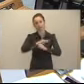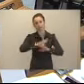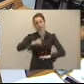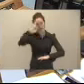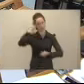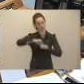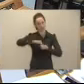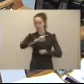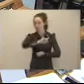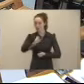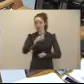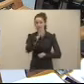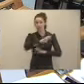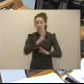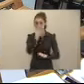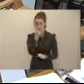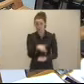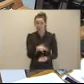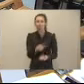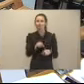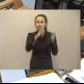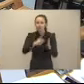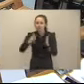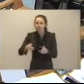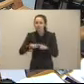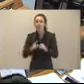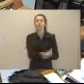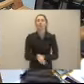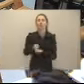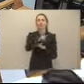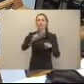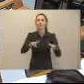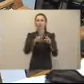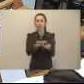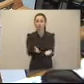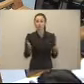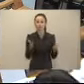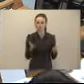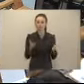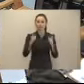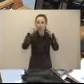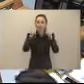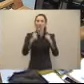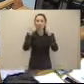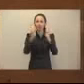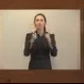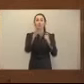de valir para máis ben pouco, estarán vostedes intentando engañar a sociedade asturiana. Digo intentando